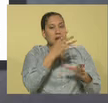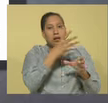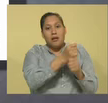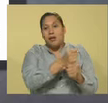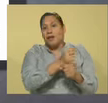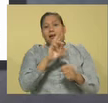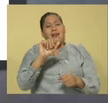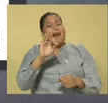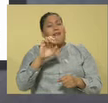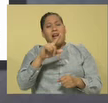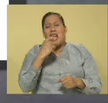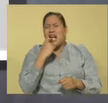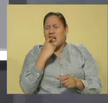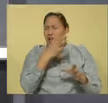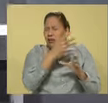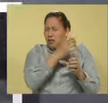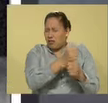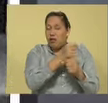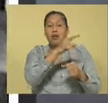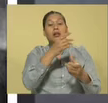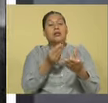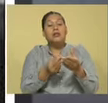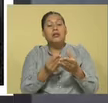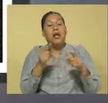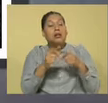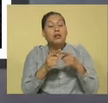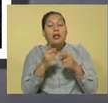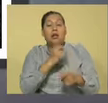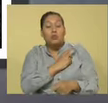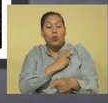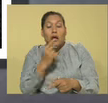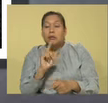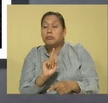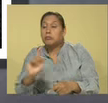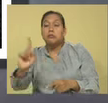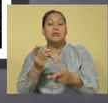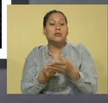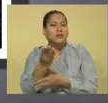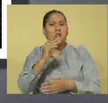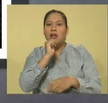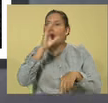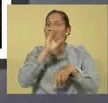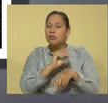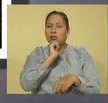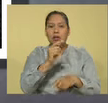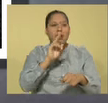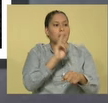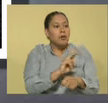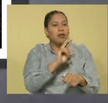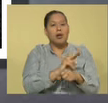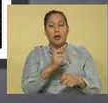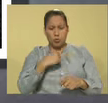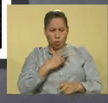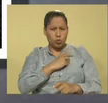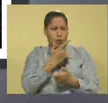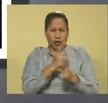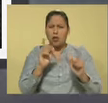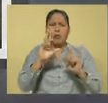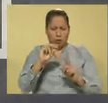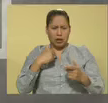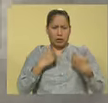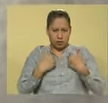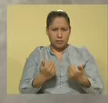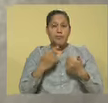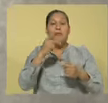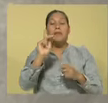querido Rafael y no me dejaba salir ni a la esquina. Bueno, yo, claro que no tenía yo por qué salir sola, ¿no? Pero a veces sí como